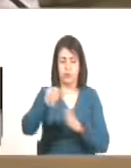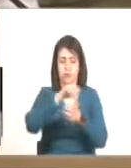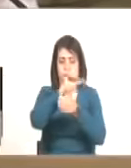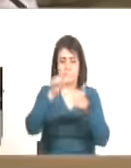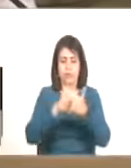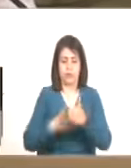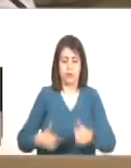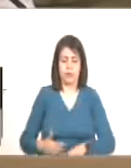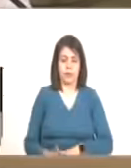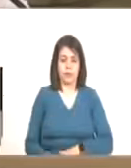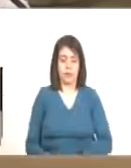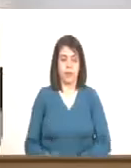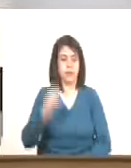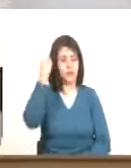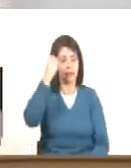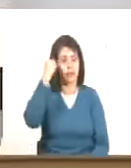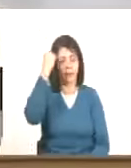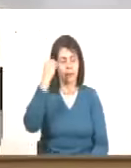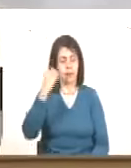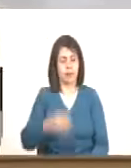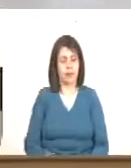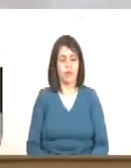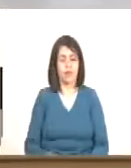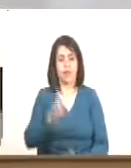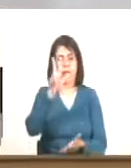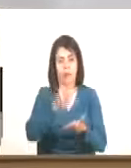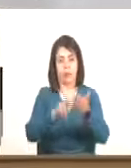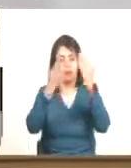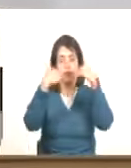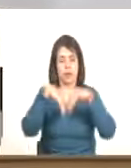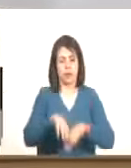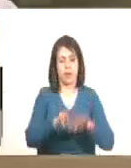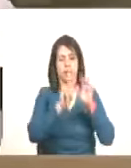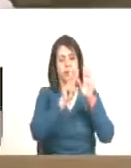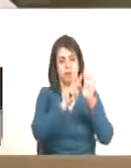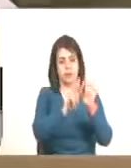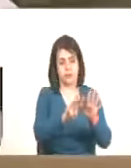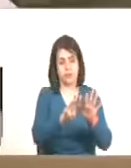ciudadano vicepresidente. En consideración, aprobado. Siguiente.